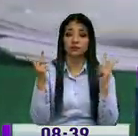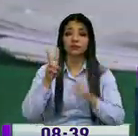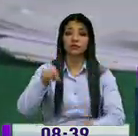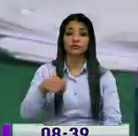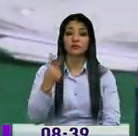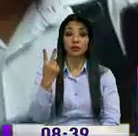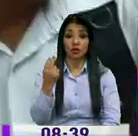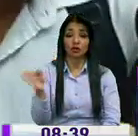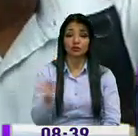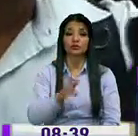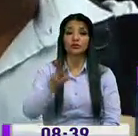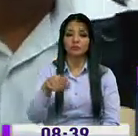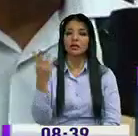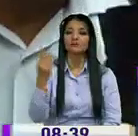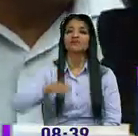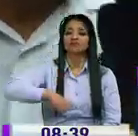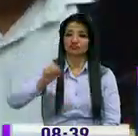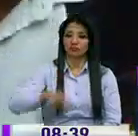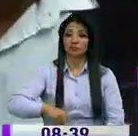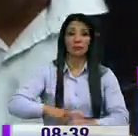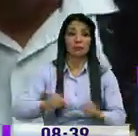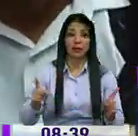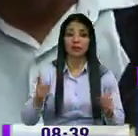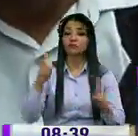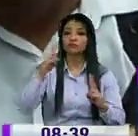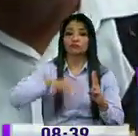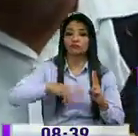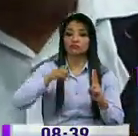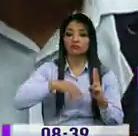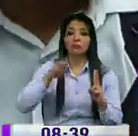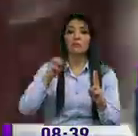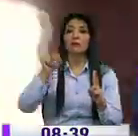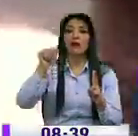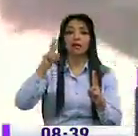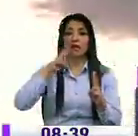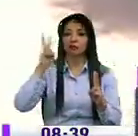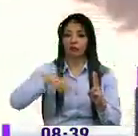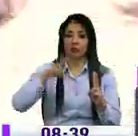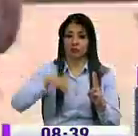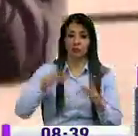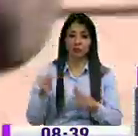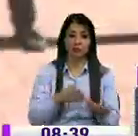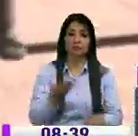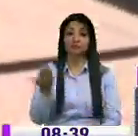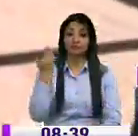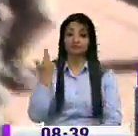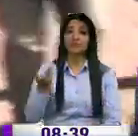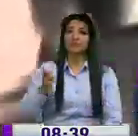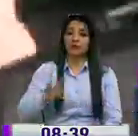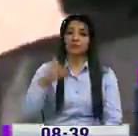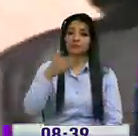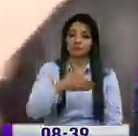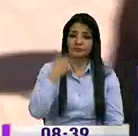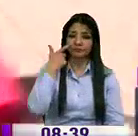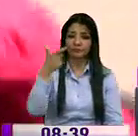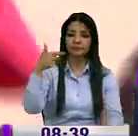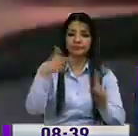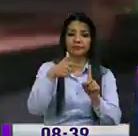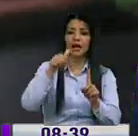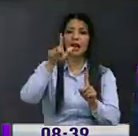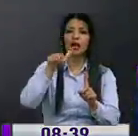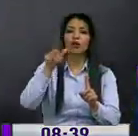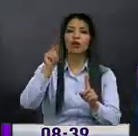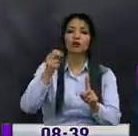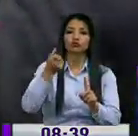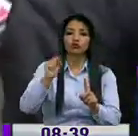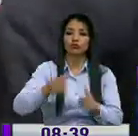2012 al 2014, pero que no conoció a María de los Ángeles Duarte. En días pasados también acudió a la Fiscalía Alonso Guerrero. Confirmó